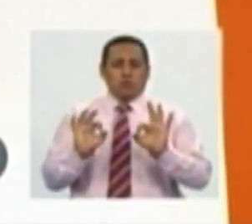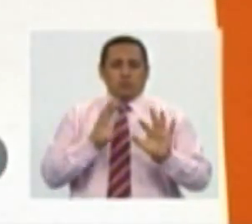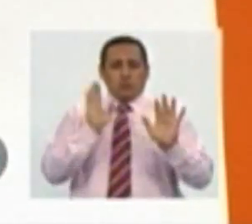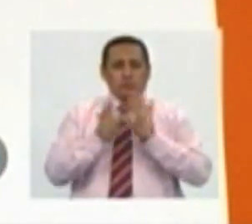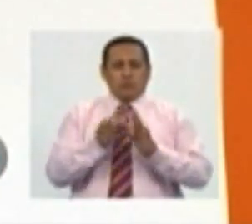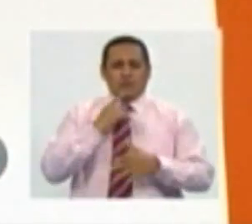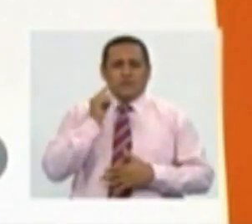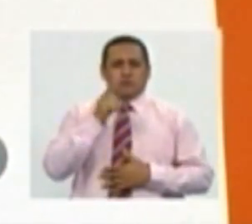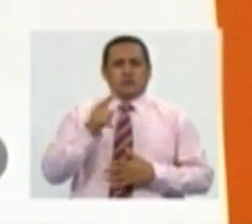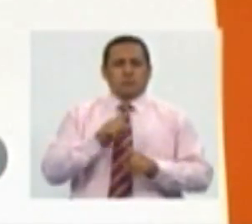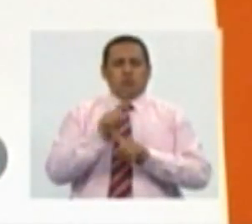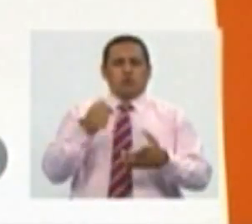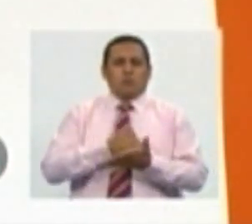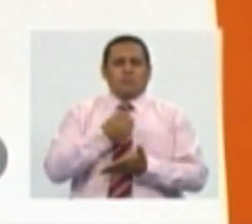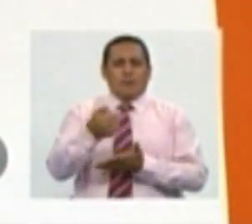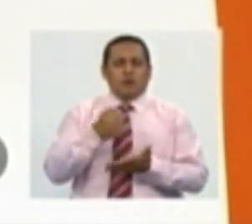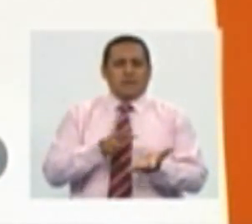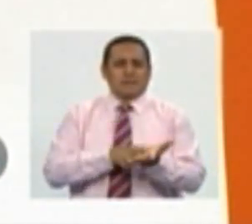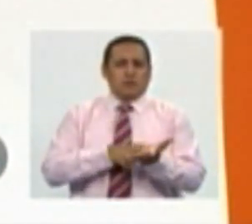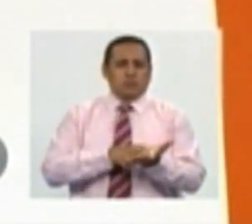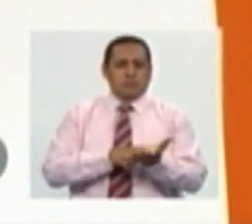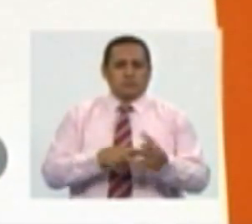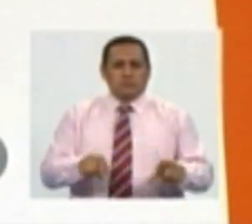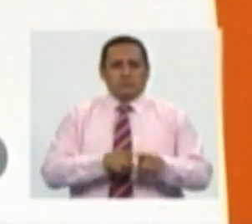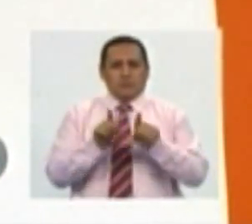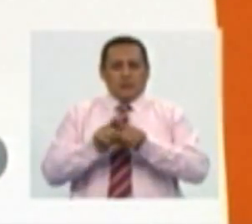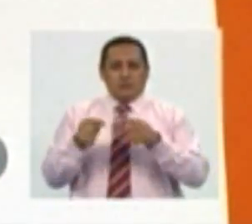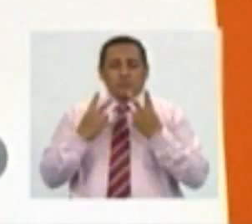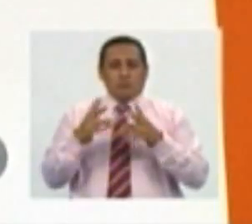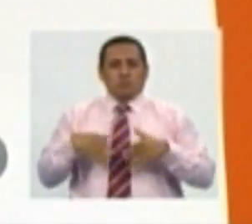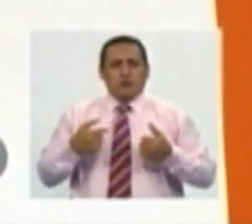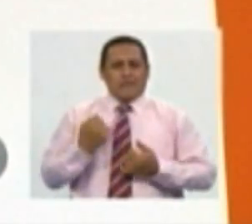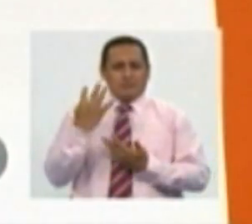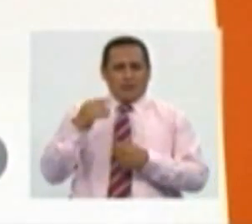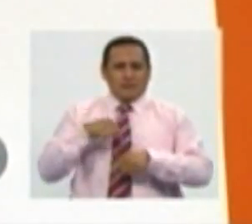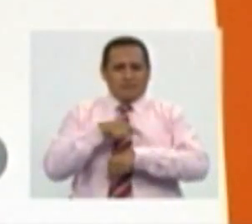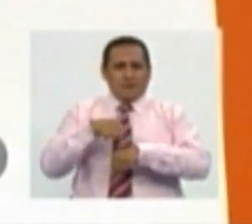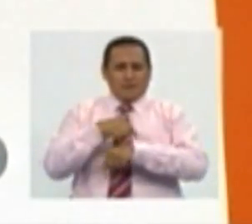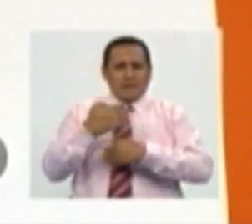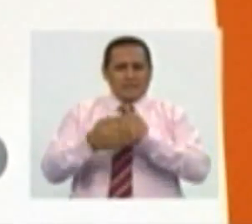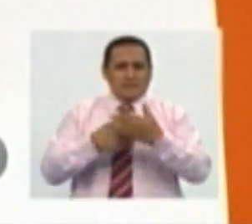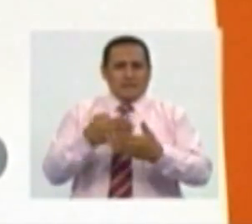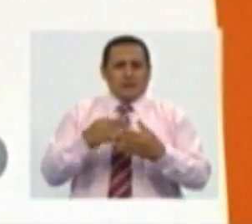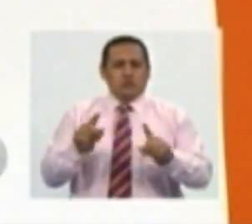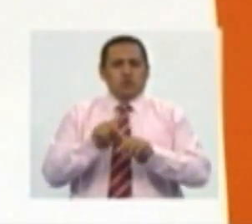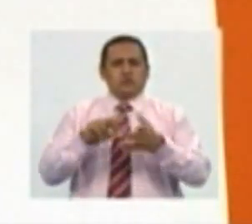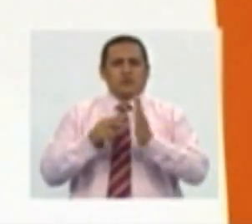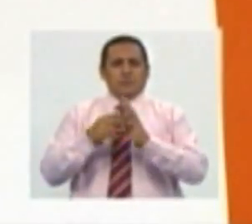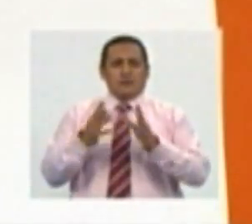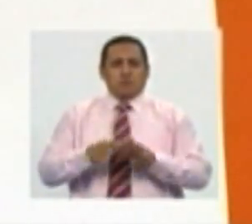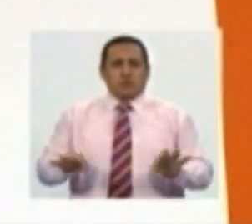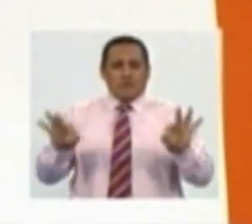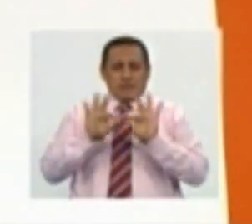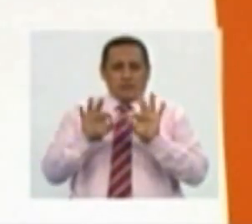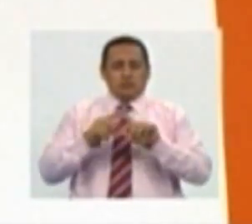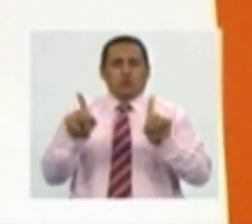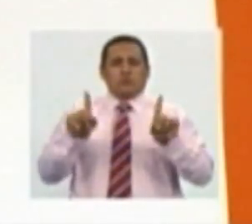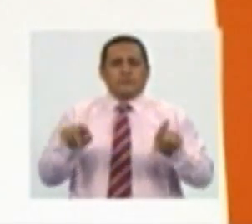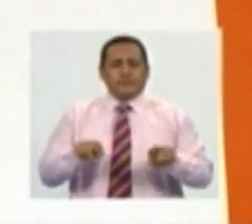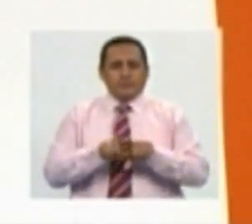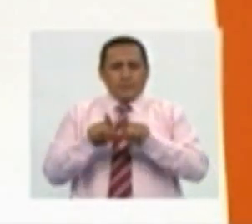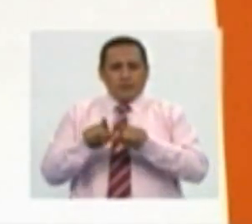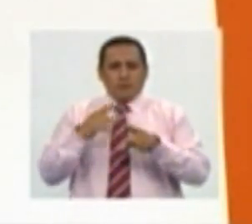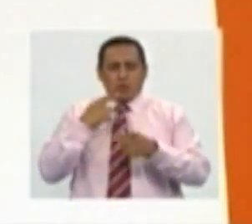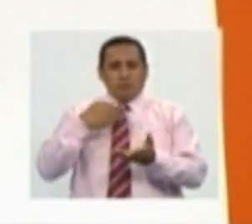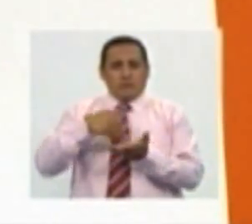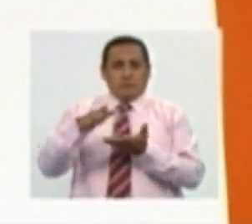una denuncia por no pago de beneficios sociales. En esos casos quizás puede esperar unos días más. Claro. No significa que no sea importante. Lo que